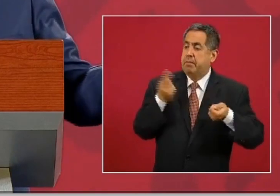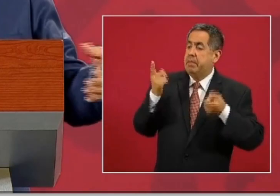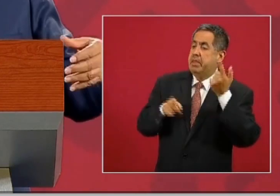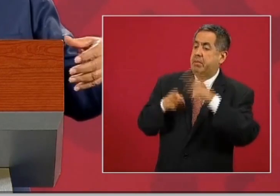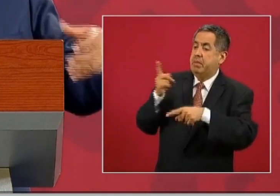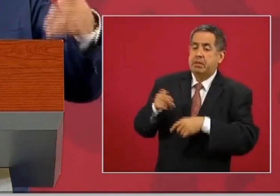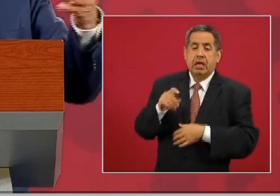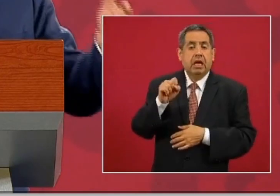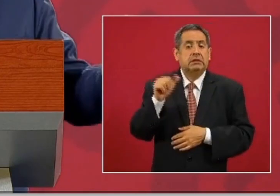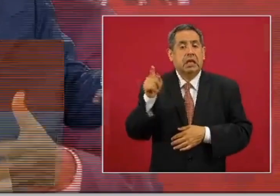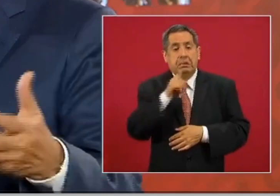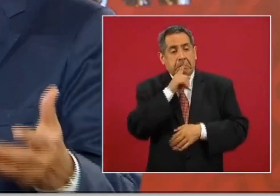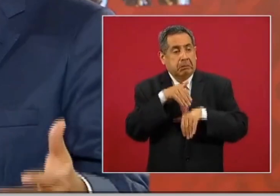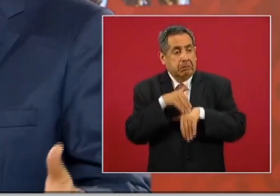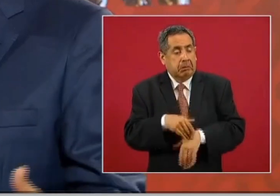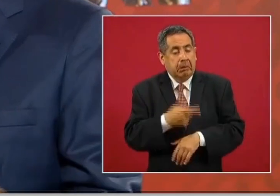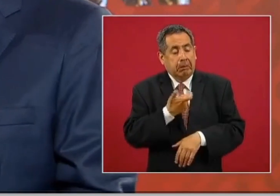de impuesto.